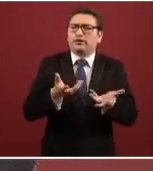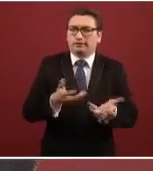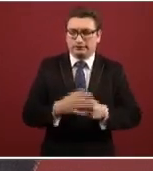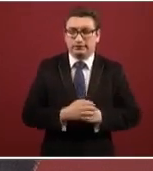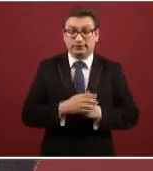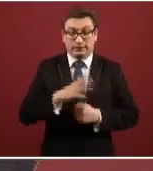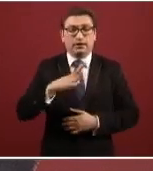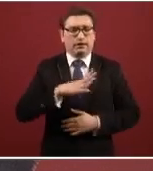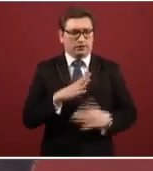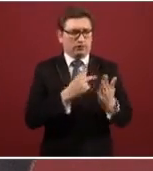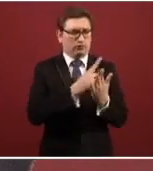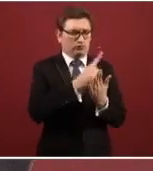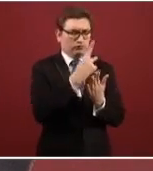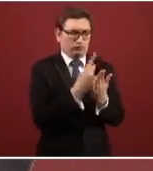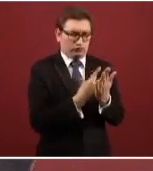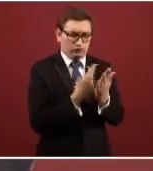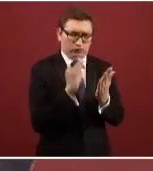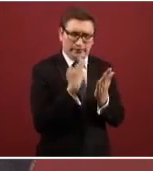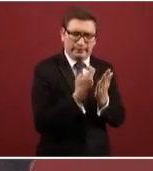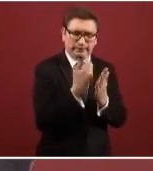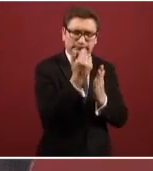programa muy bien